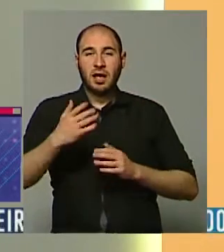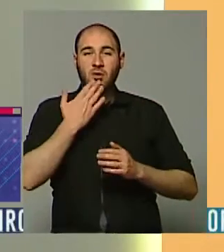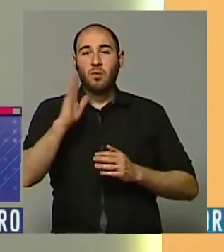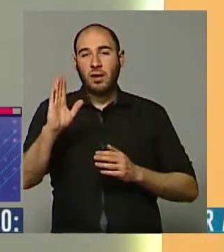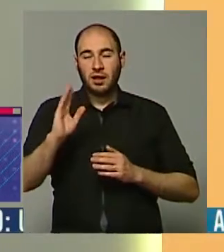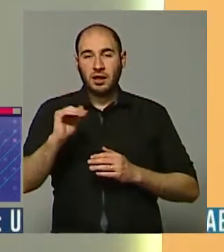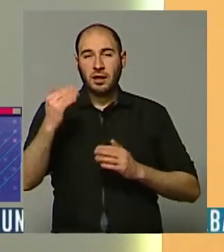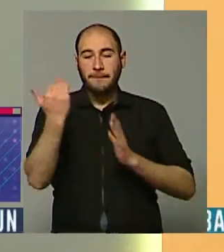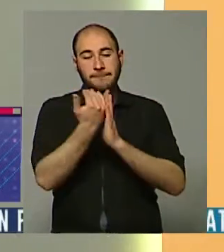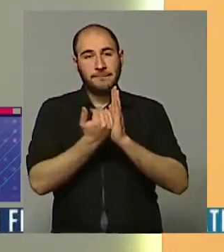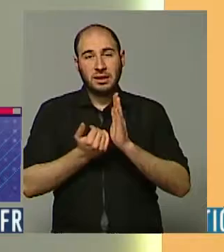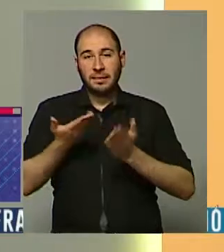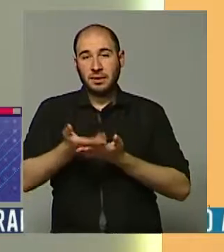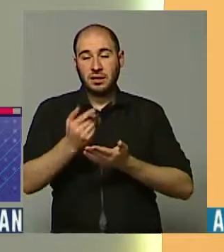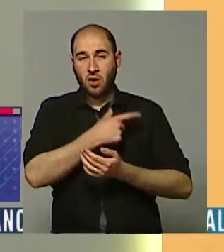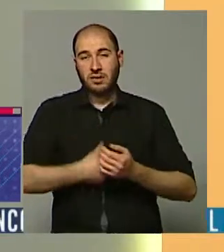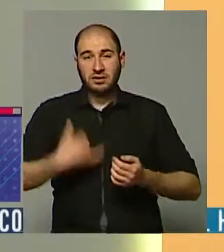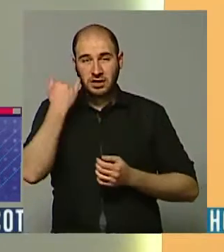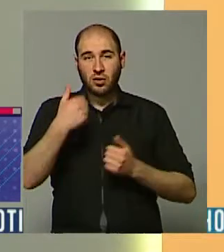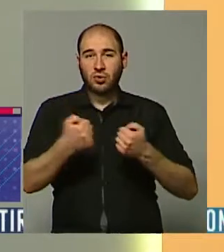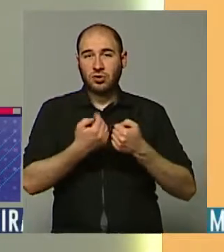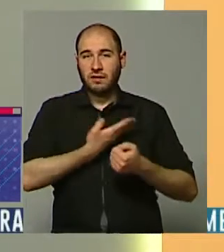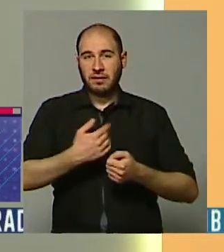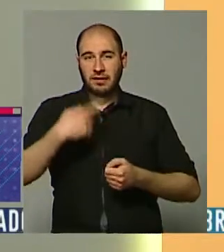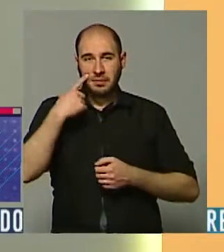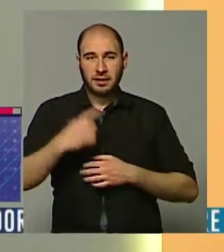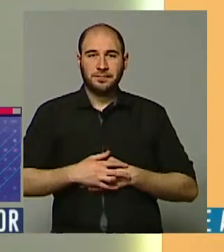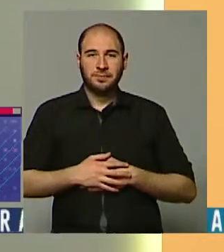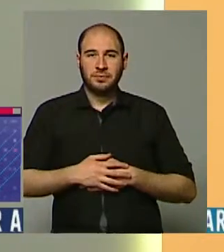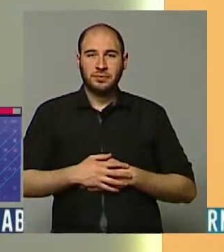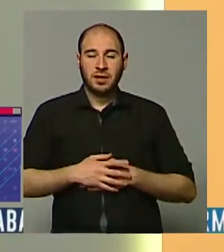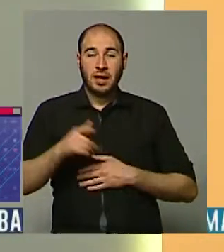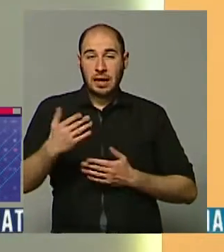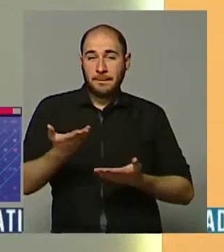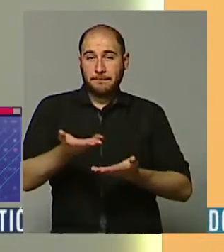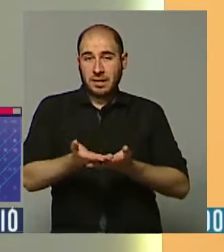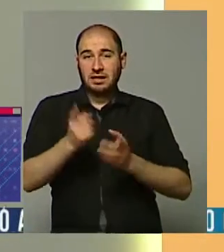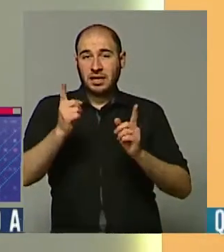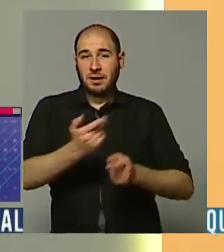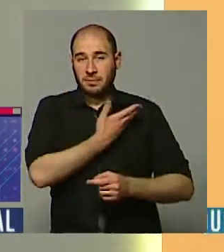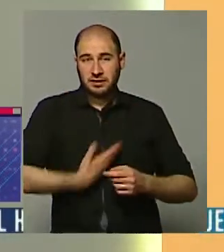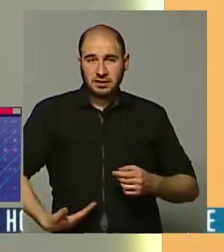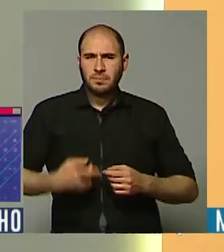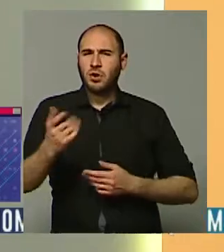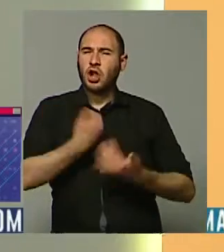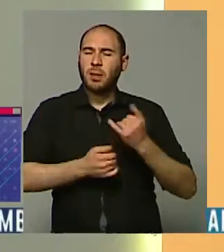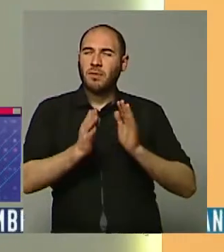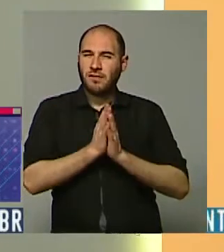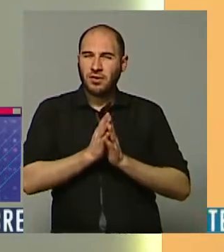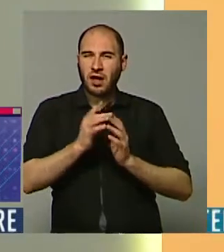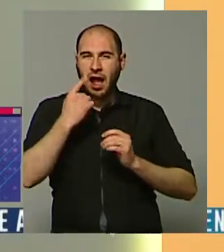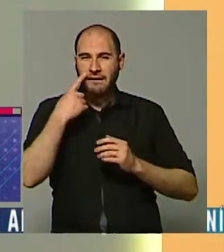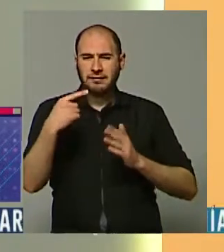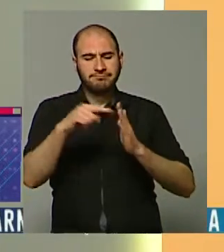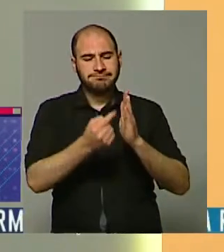con las pautas que ya tiene el gobierno establecidas con el Fondo Monetario Internacional, del pedido que le hizo también el presidente. Contanos un poquito cuáles